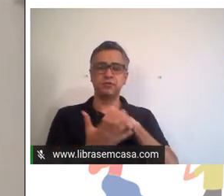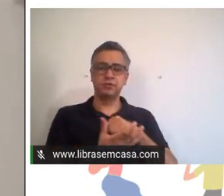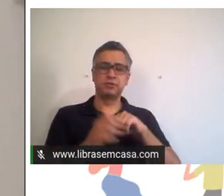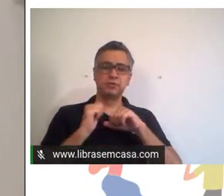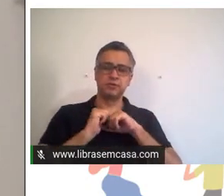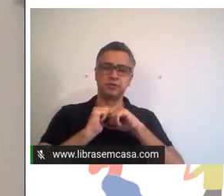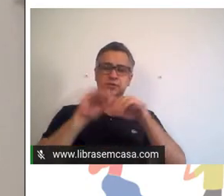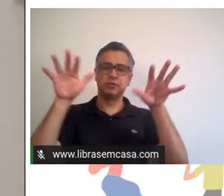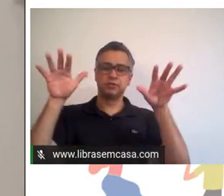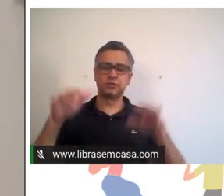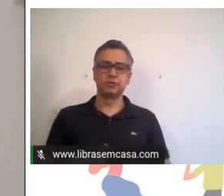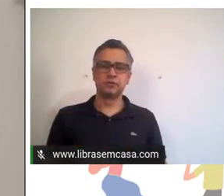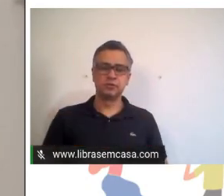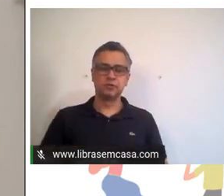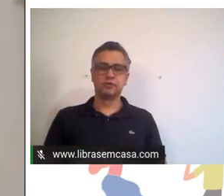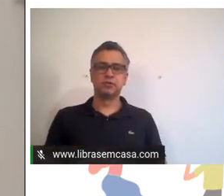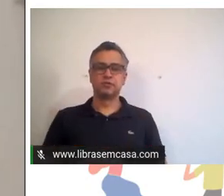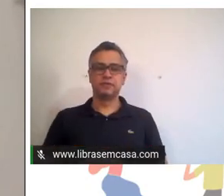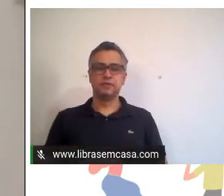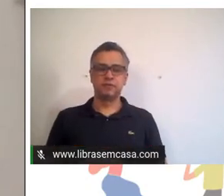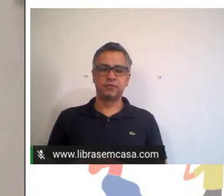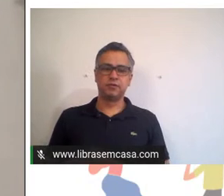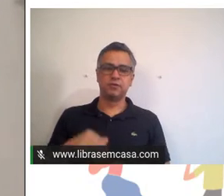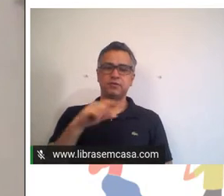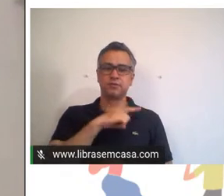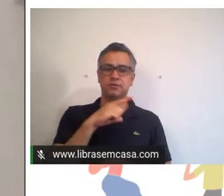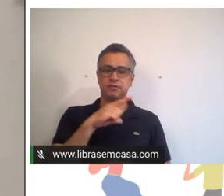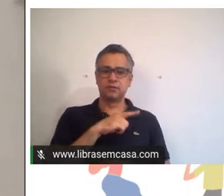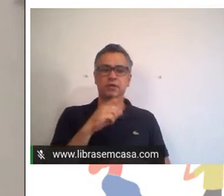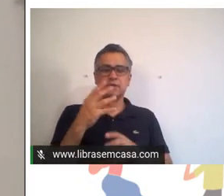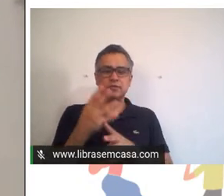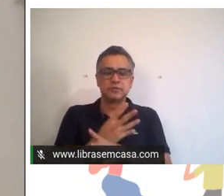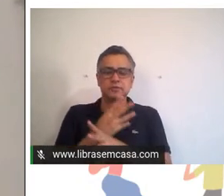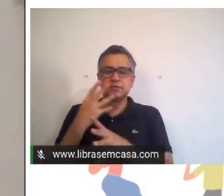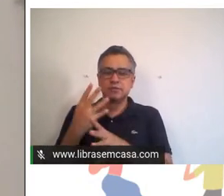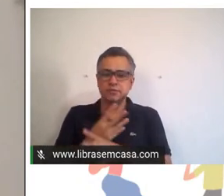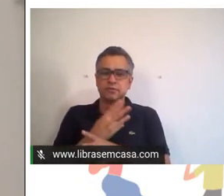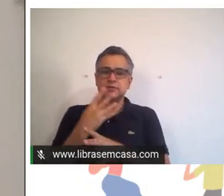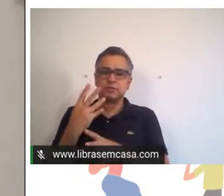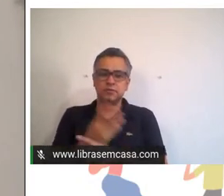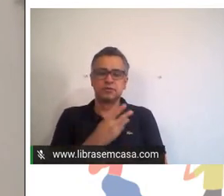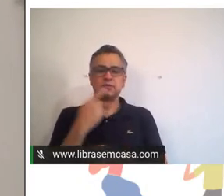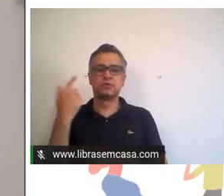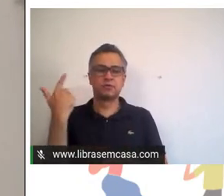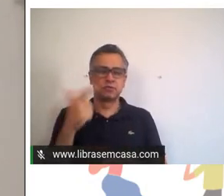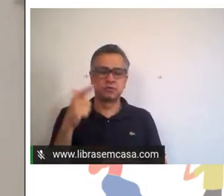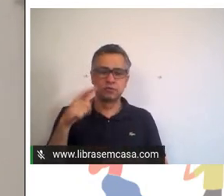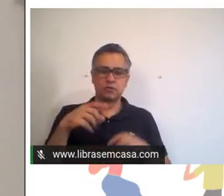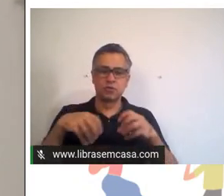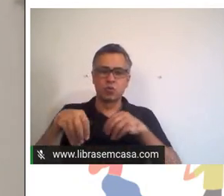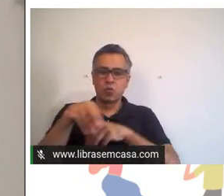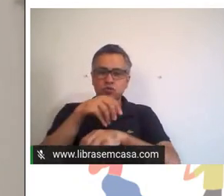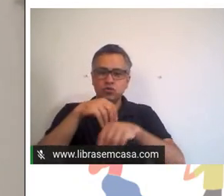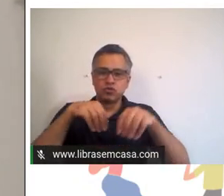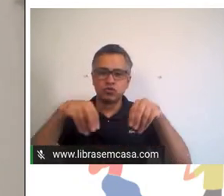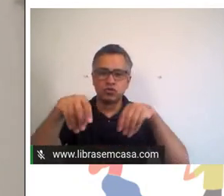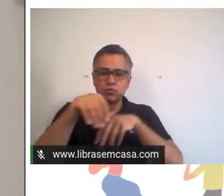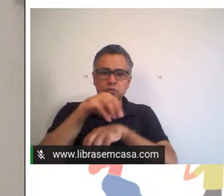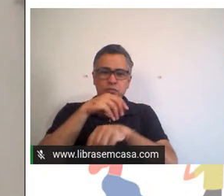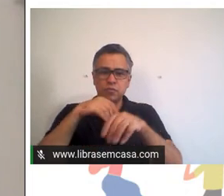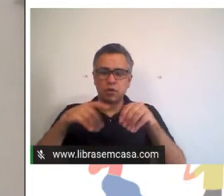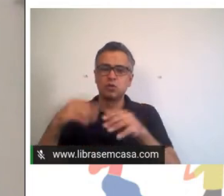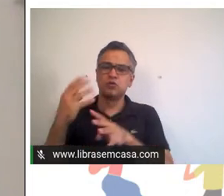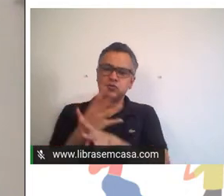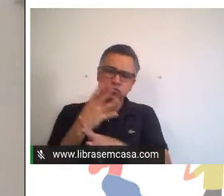en esa resistencia, que es una resistencia muy difícil, porque es una resistencia que no tiene los condimentos que siempre tienen